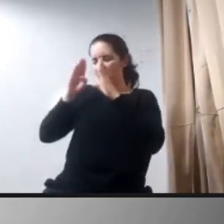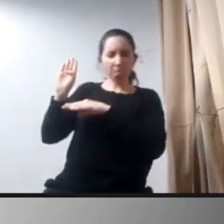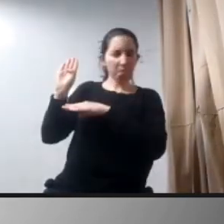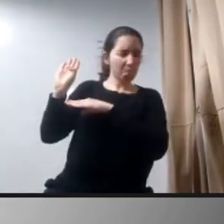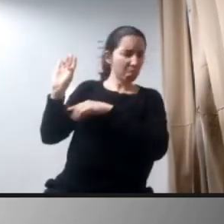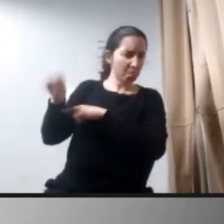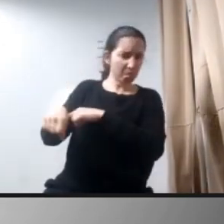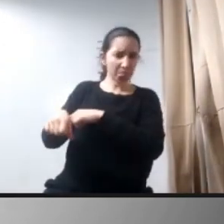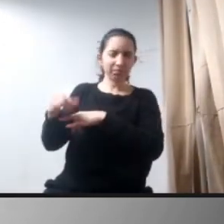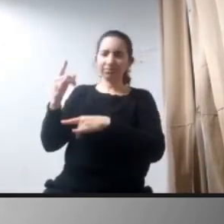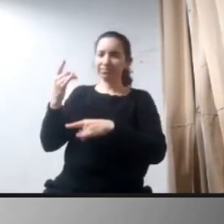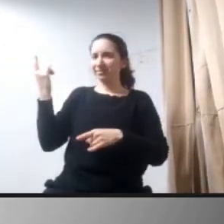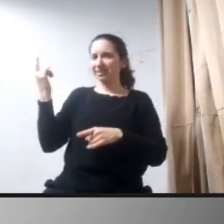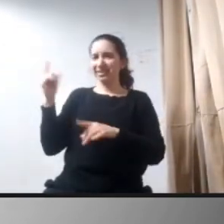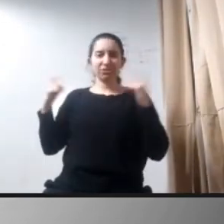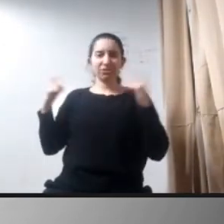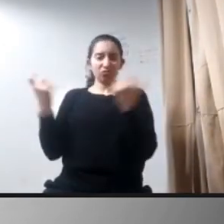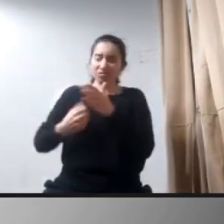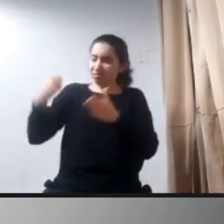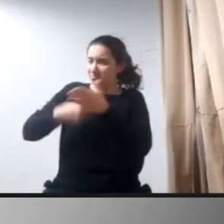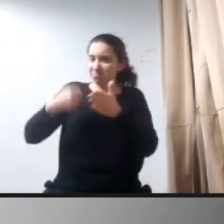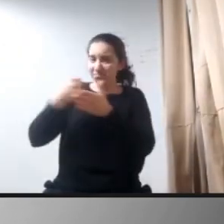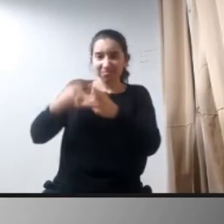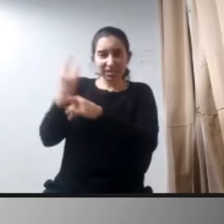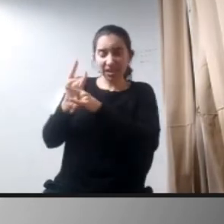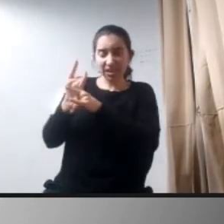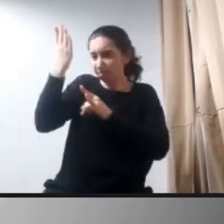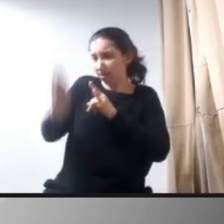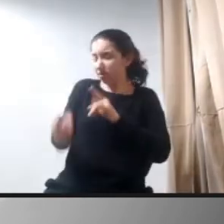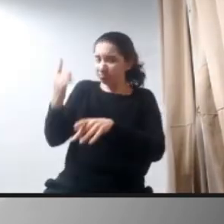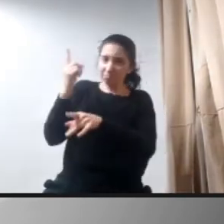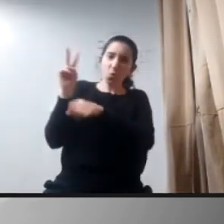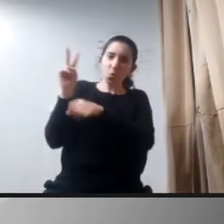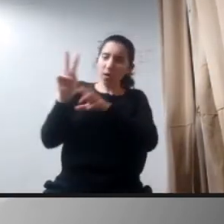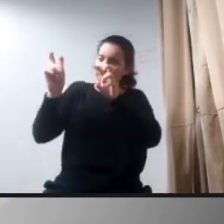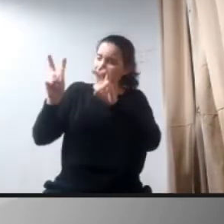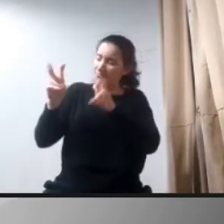reconocimiento, pero siempre fue un trabajo social necesario,